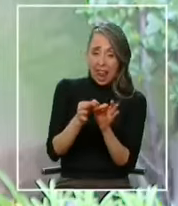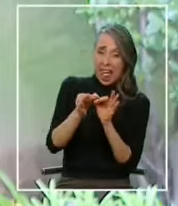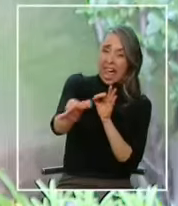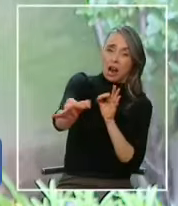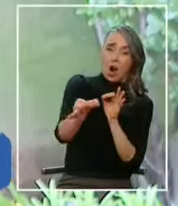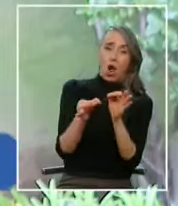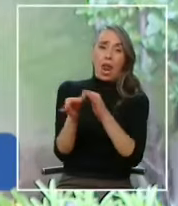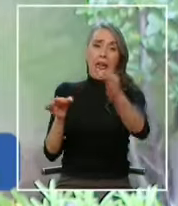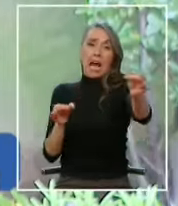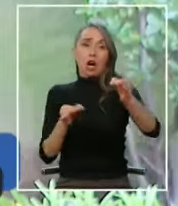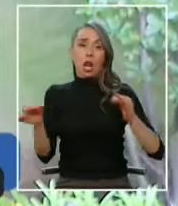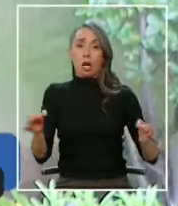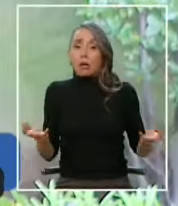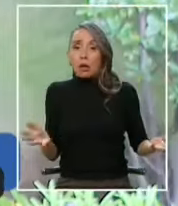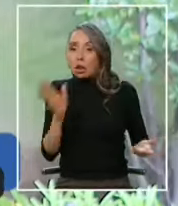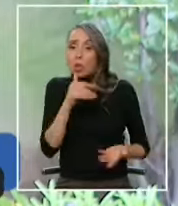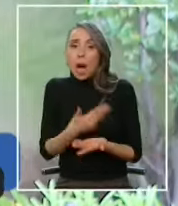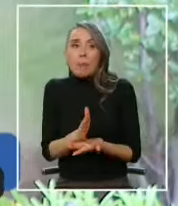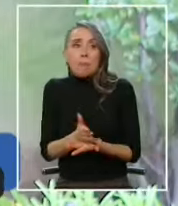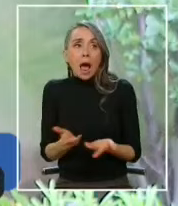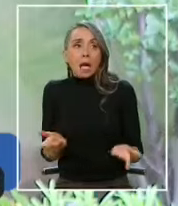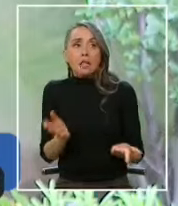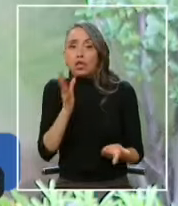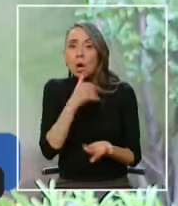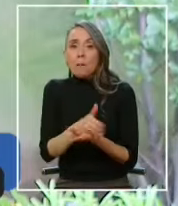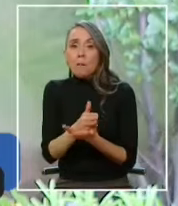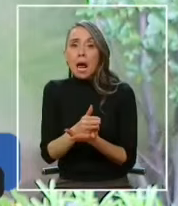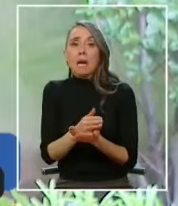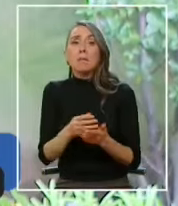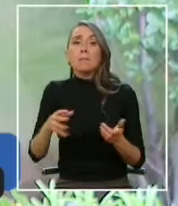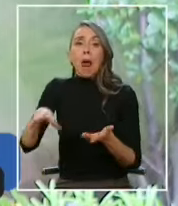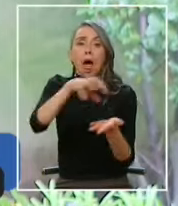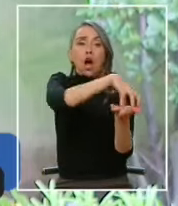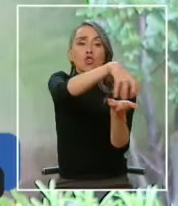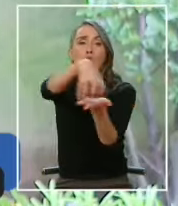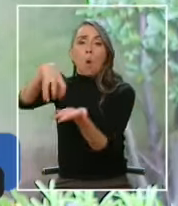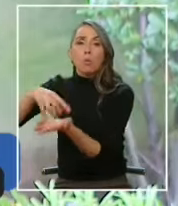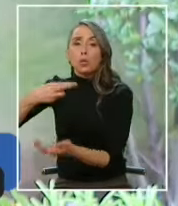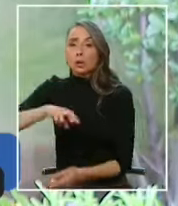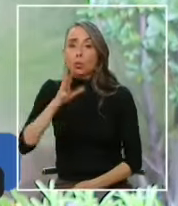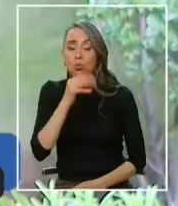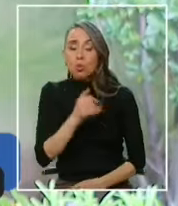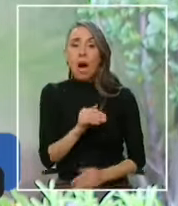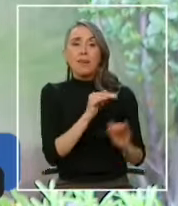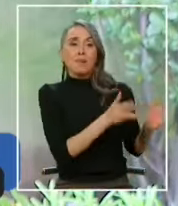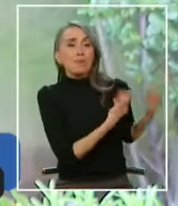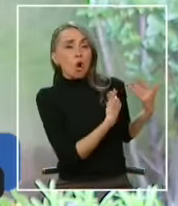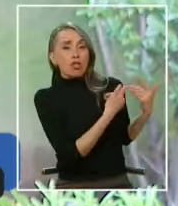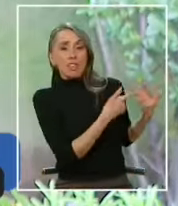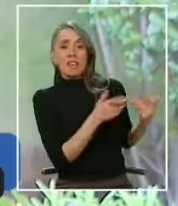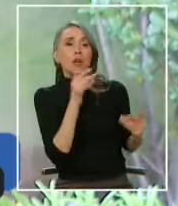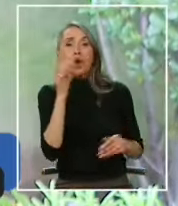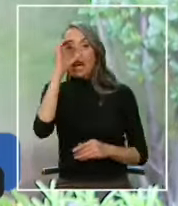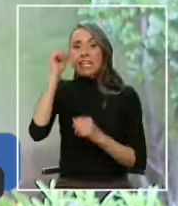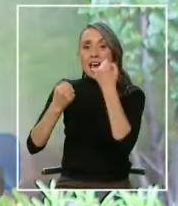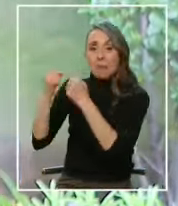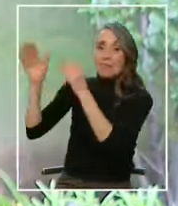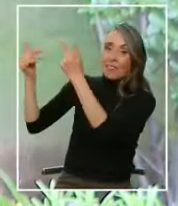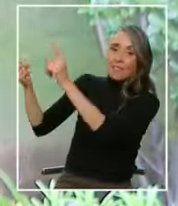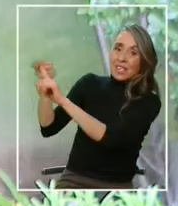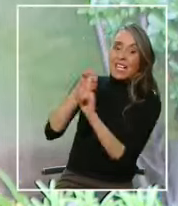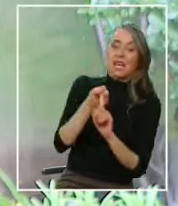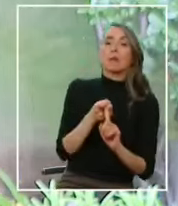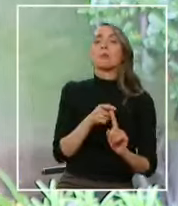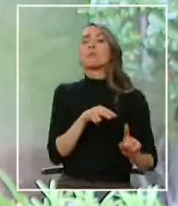plan y hoy día no hay un plan. No hay un plan para la zona sur. No hay incentivo, no se salen a buscar en las empresas. Las empresas lo